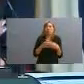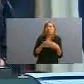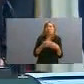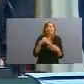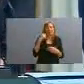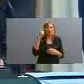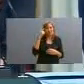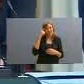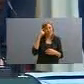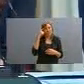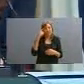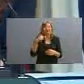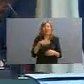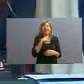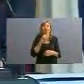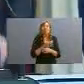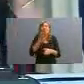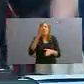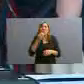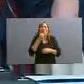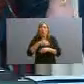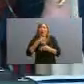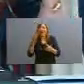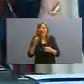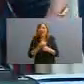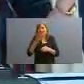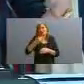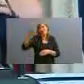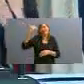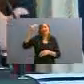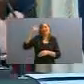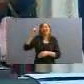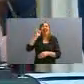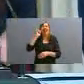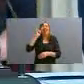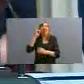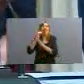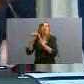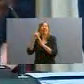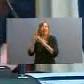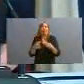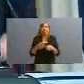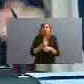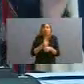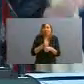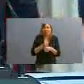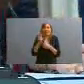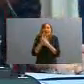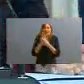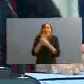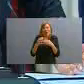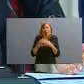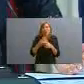propia definición, las profesiones vienen desde la Edad Media, son corporativas por propia definición. Lo son